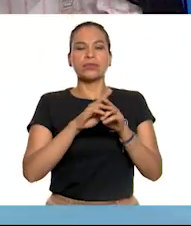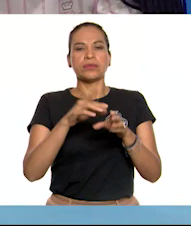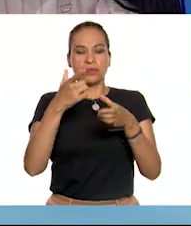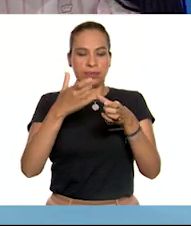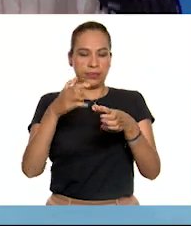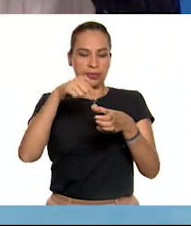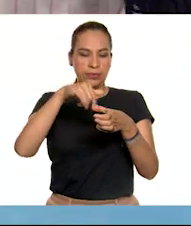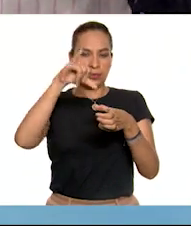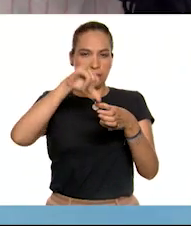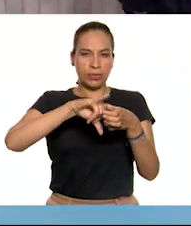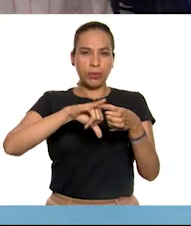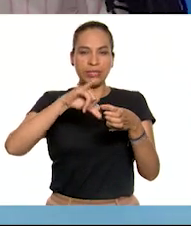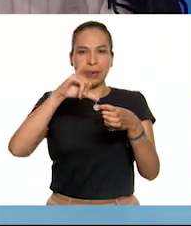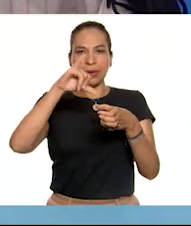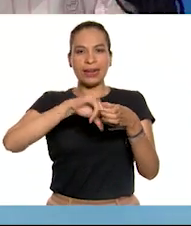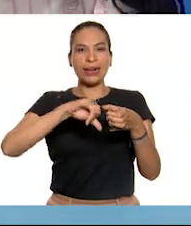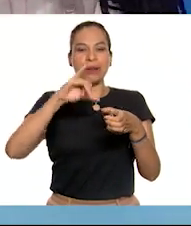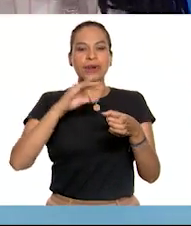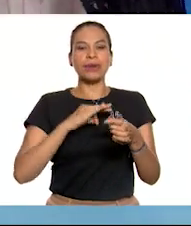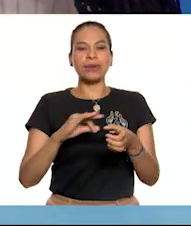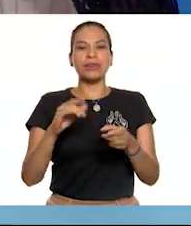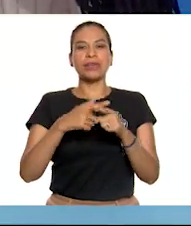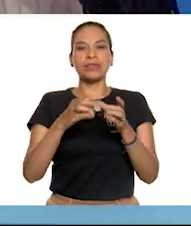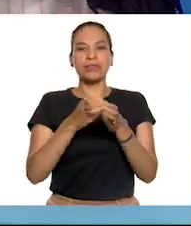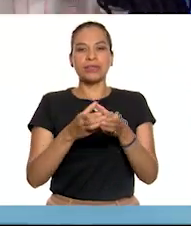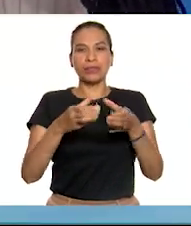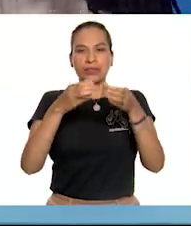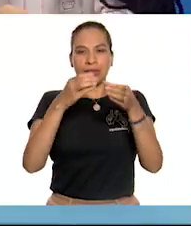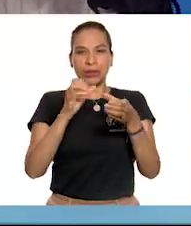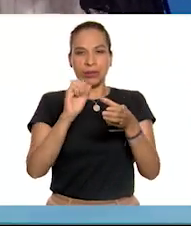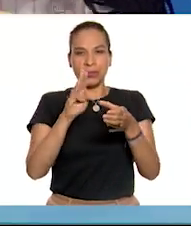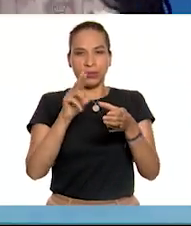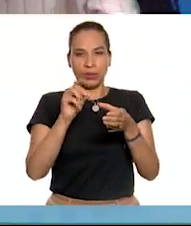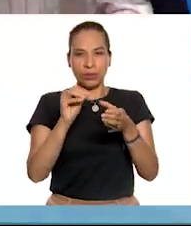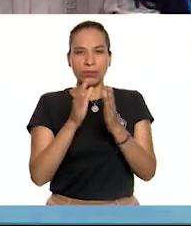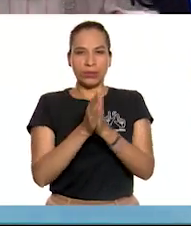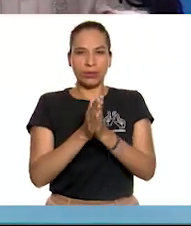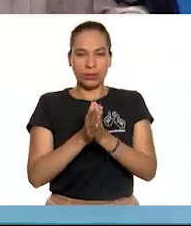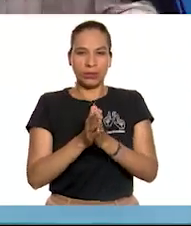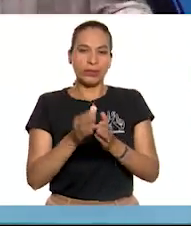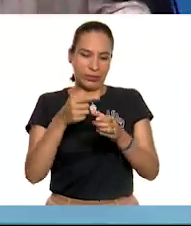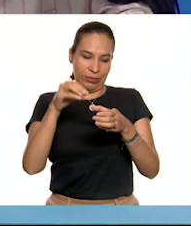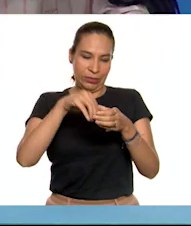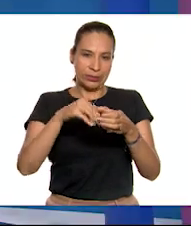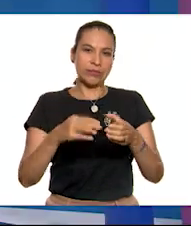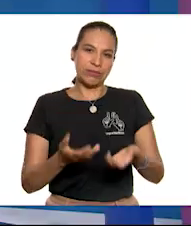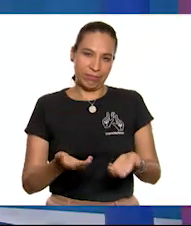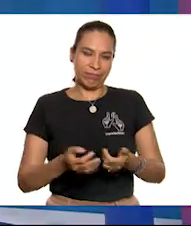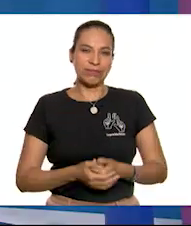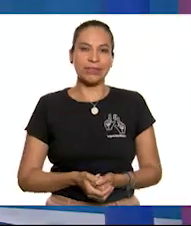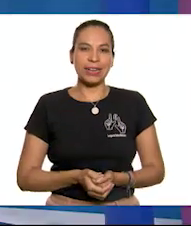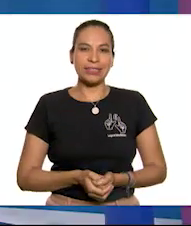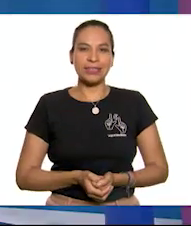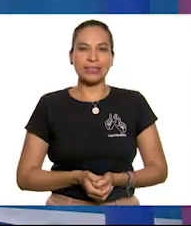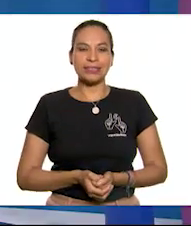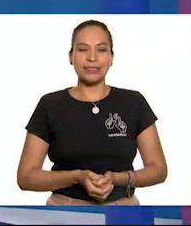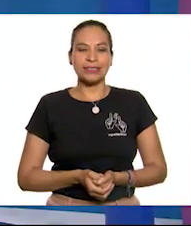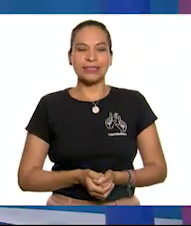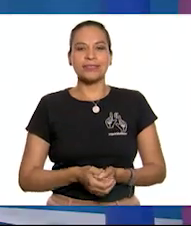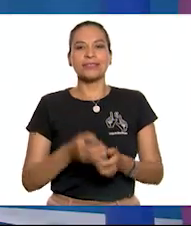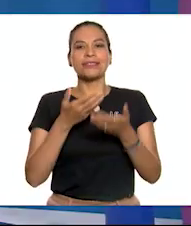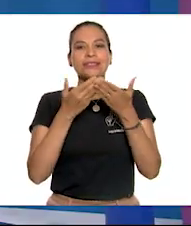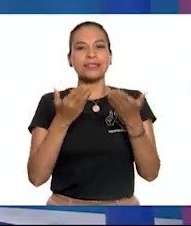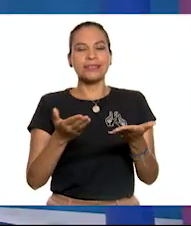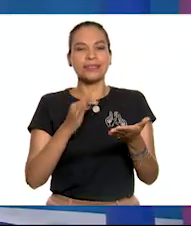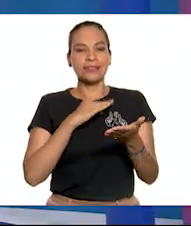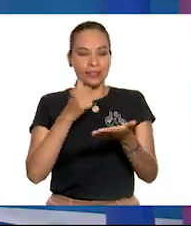para cafetera. Aquí está nuestro filtro para cafetera. Y un embudo. Está aquí. Exacto, Ale. Muy bien. Nuestro embudo. Ahora me